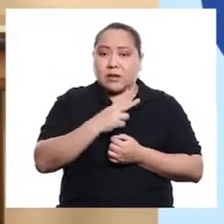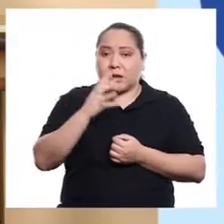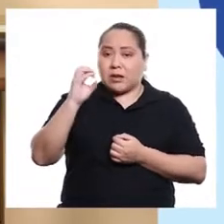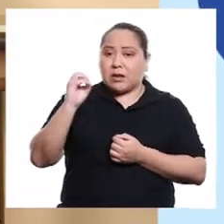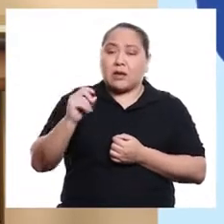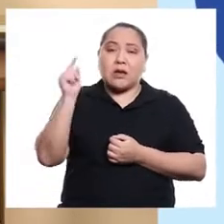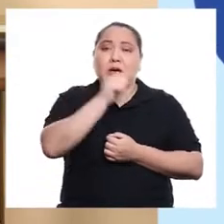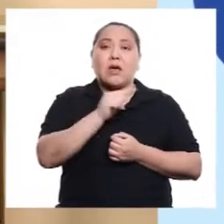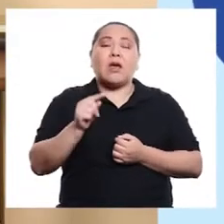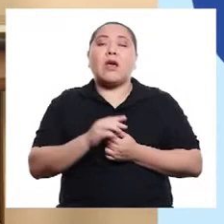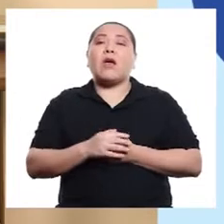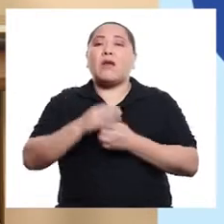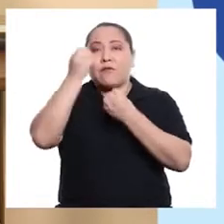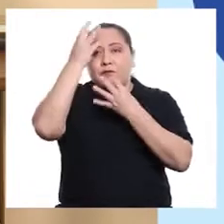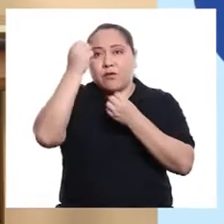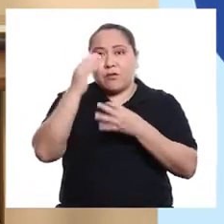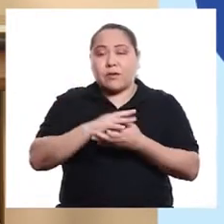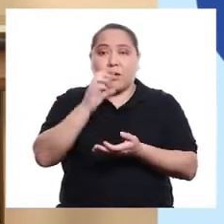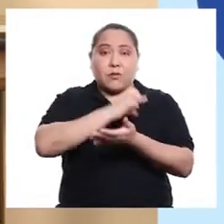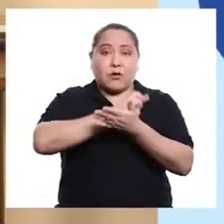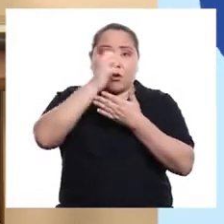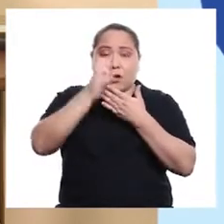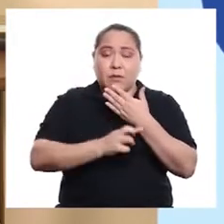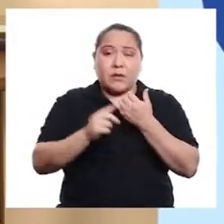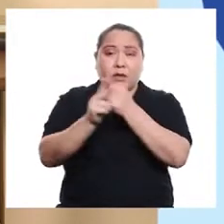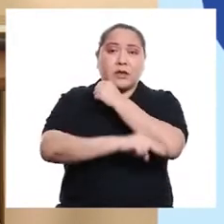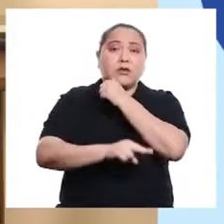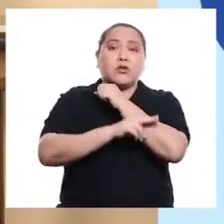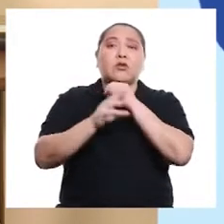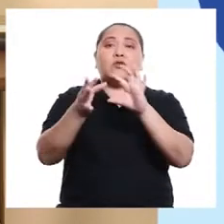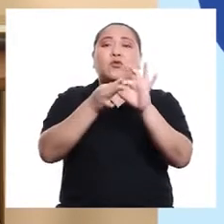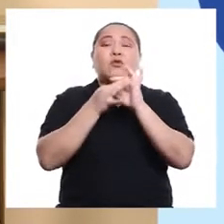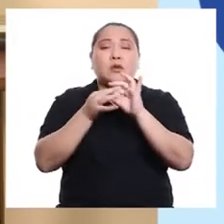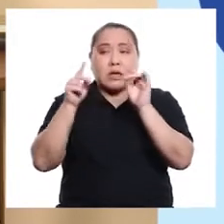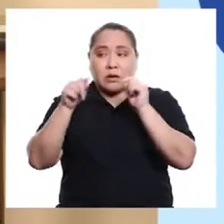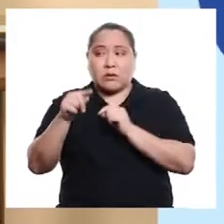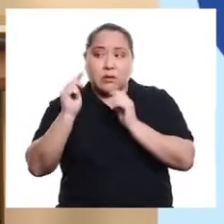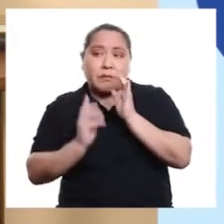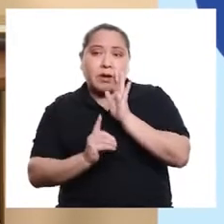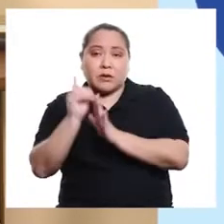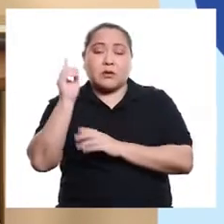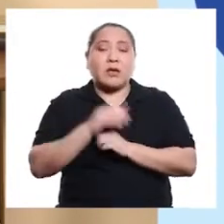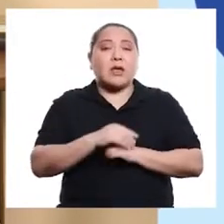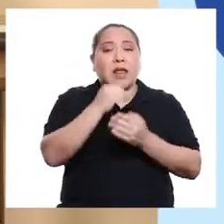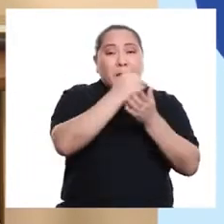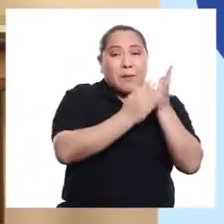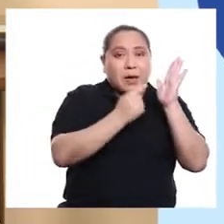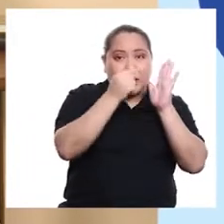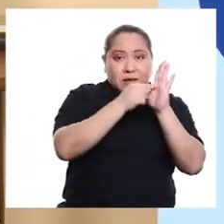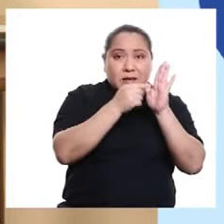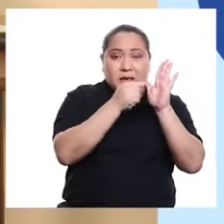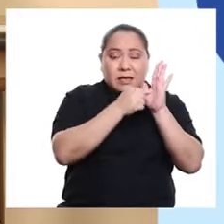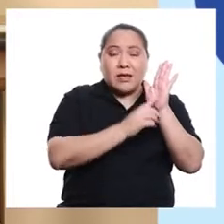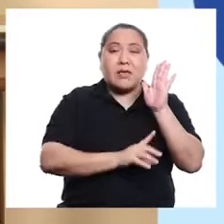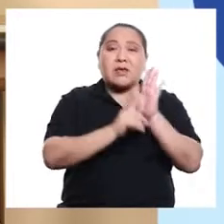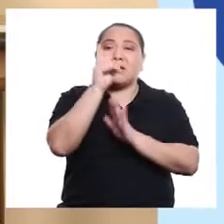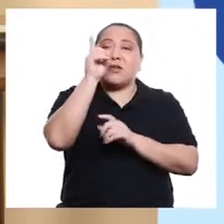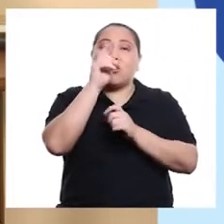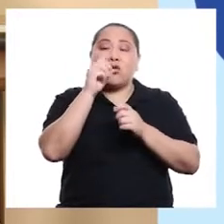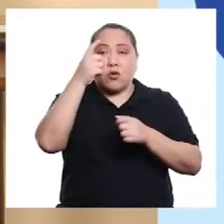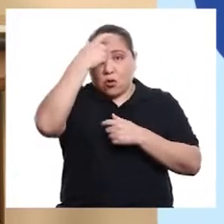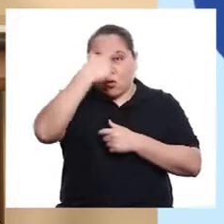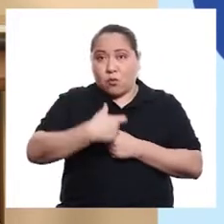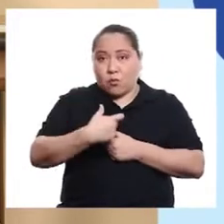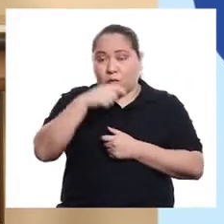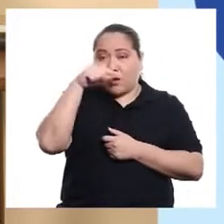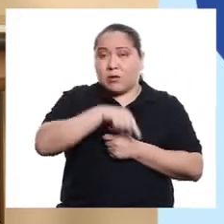Humano 2020 del Programa de las Naciones Unidas para el Desarrollo, en el Índice de Desarrollo Humano en Latinoamérica,